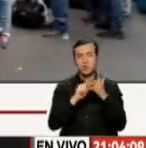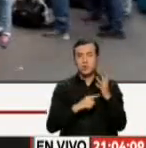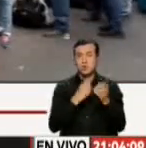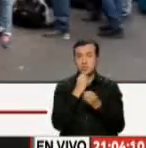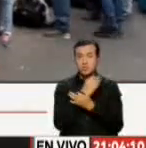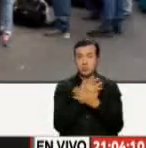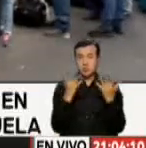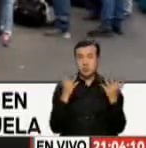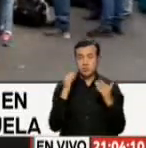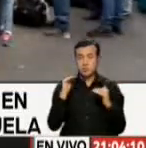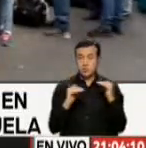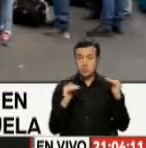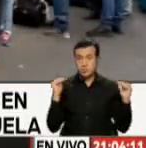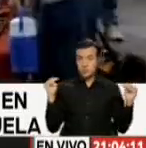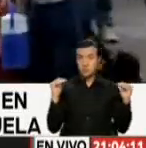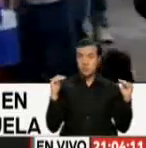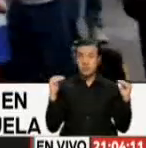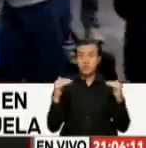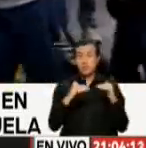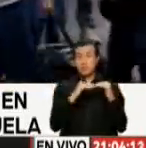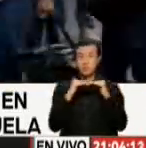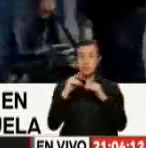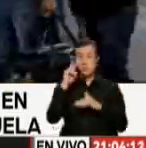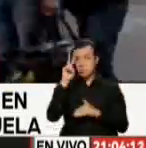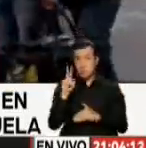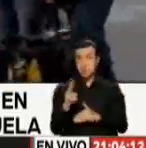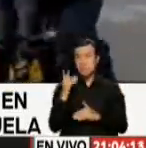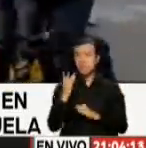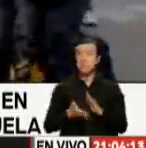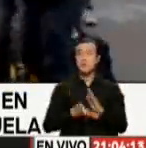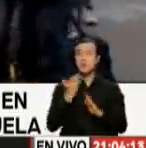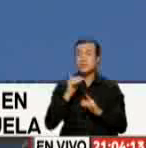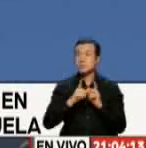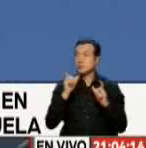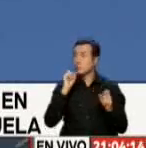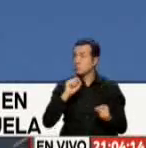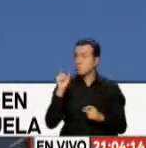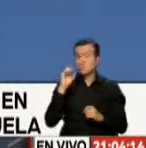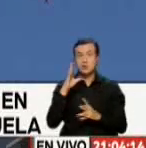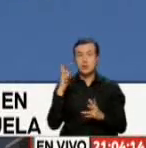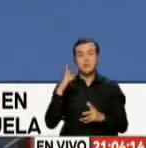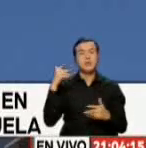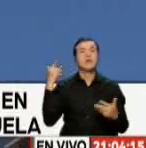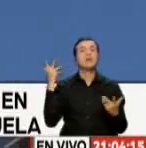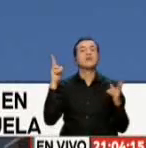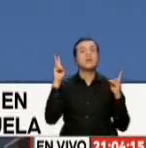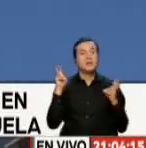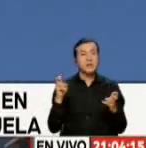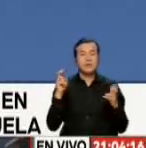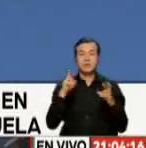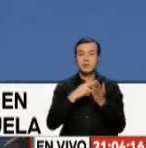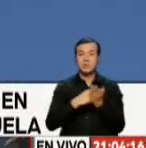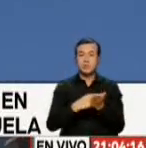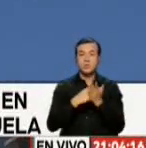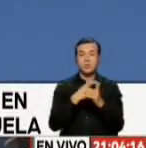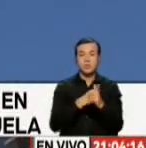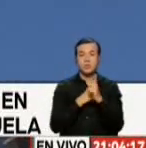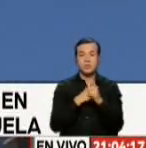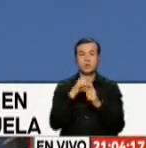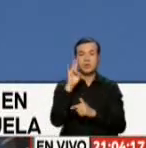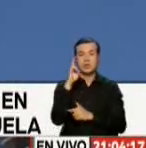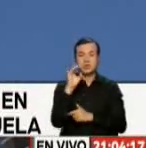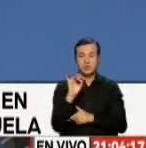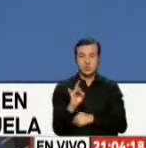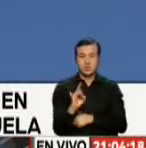Puntualizó que una estabilidad democrática en Venezuela hará que no se incremente la migración. Ese tema será tratado en la reunión urgente el